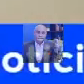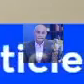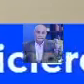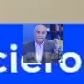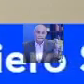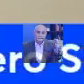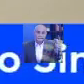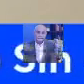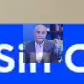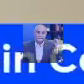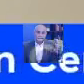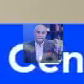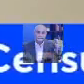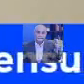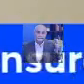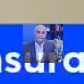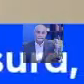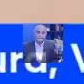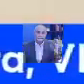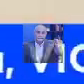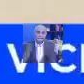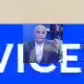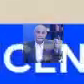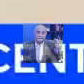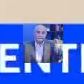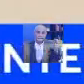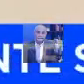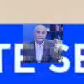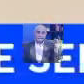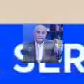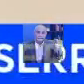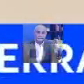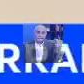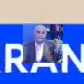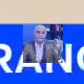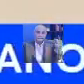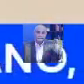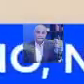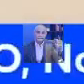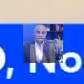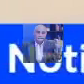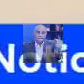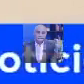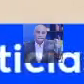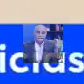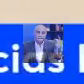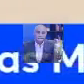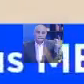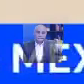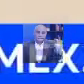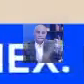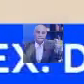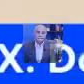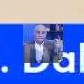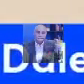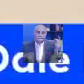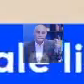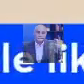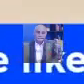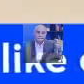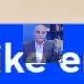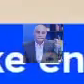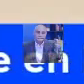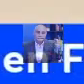distintos ejes, Vicente. Para cerrar, si me permiten pedirles la opinión, breve opinión, si me